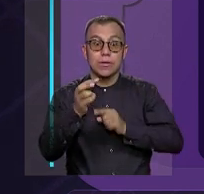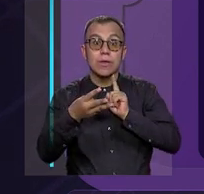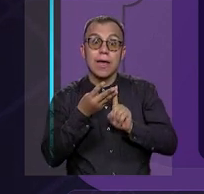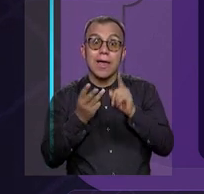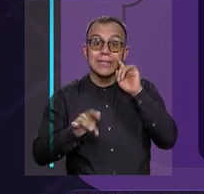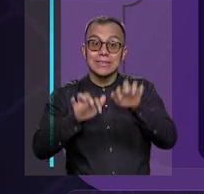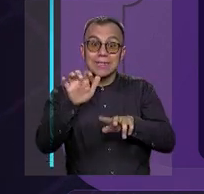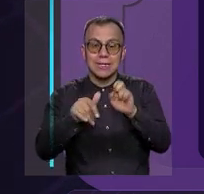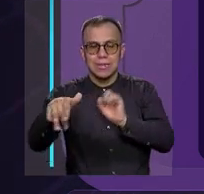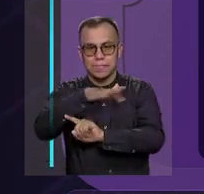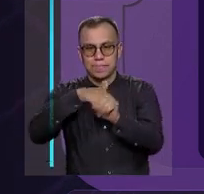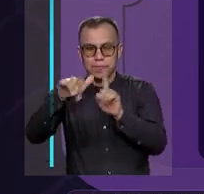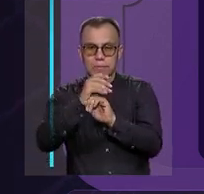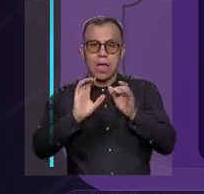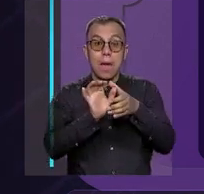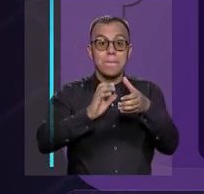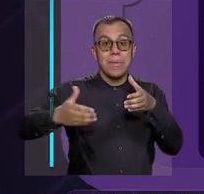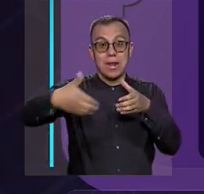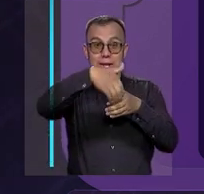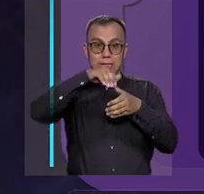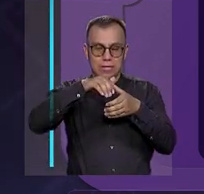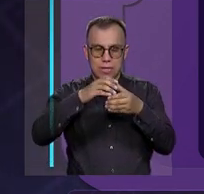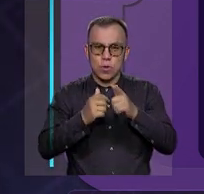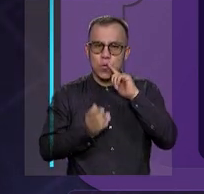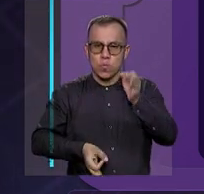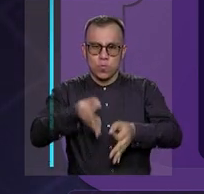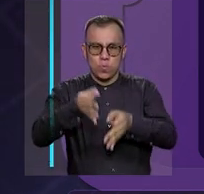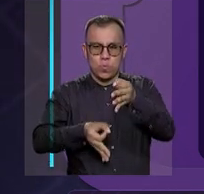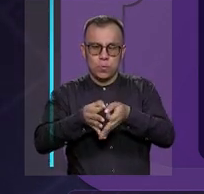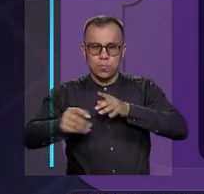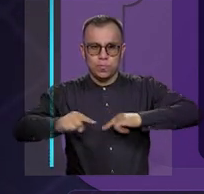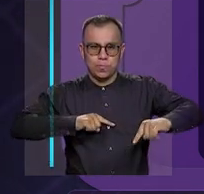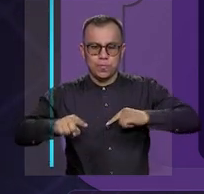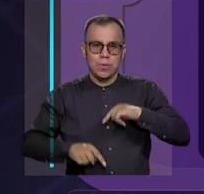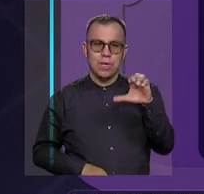Medio Ambiente, Planetario Distrital, Juzgado Administrativo CAN y Paloquema.